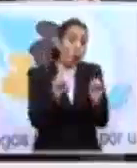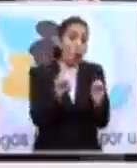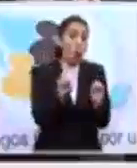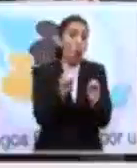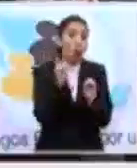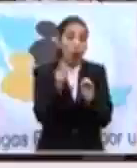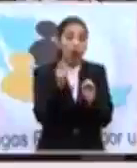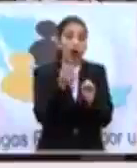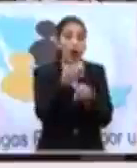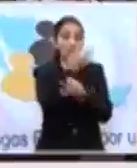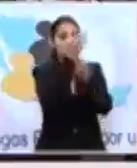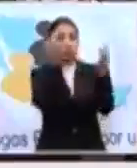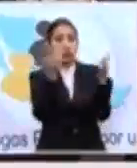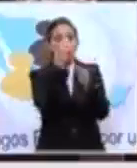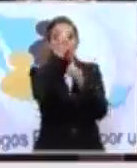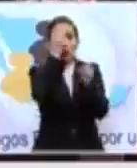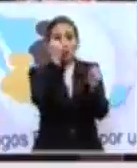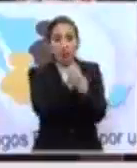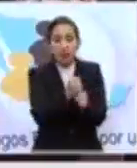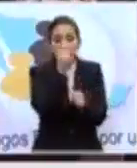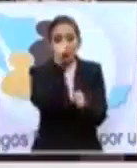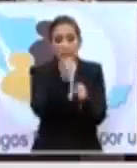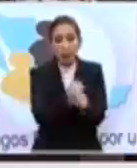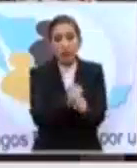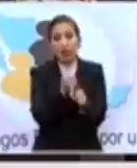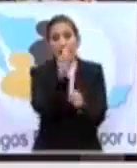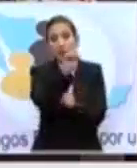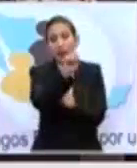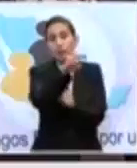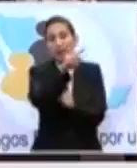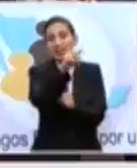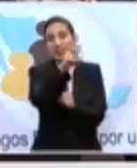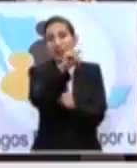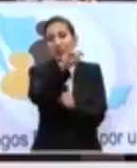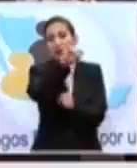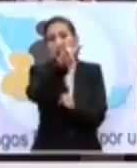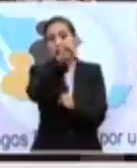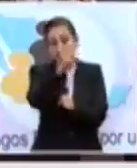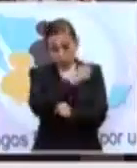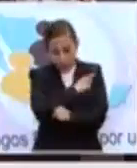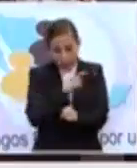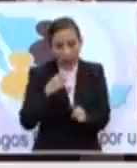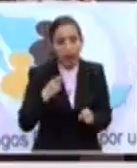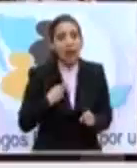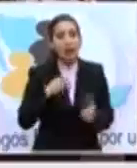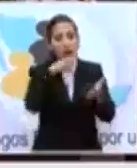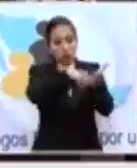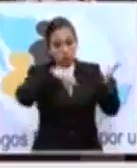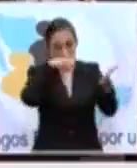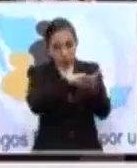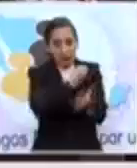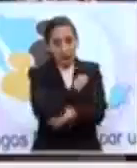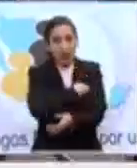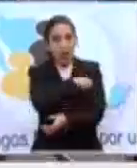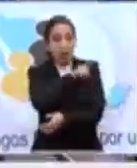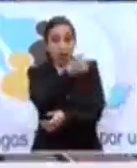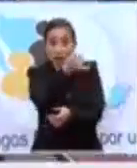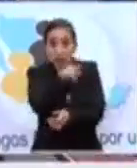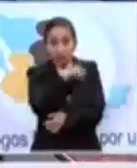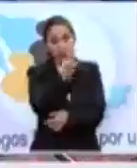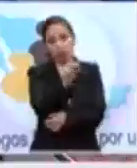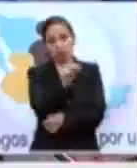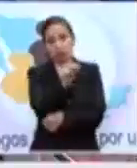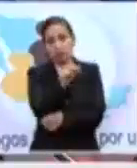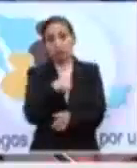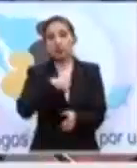que ha publicitado 2 años la secretaria Mercedes Juan. Sí hay que mejorar el sector de la salud, pero no así.